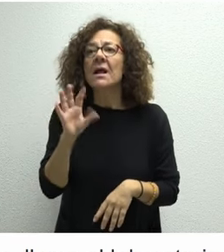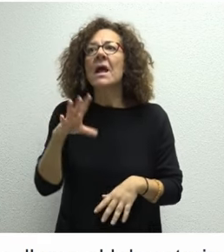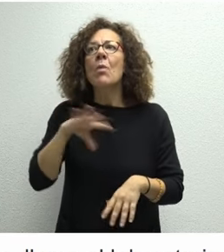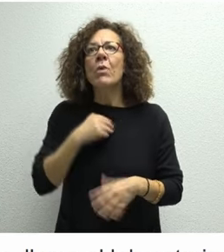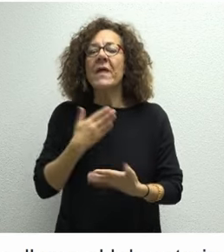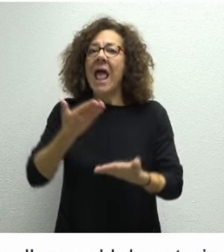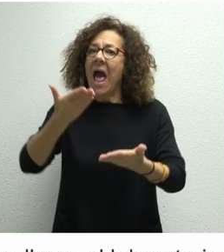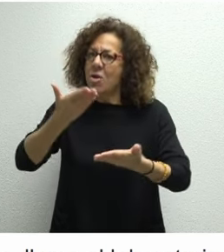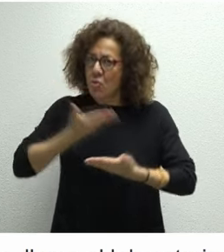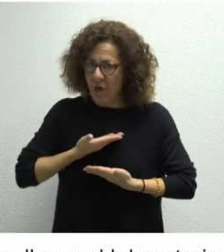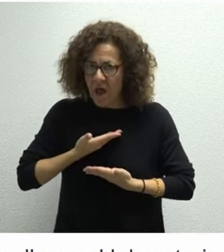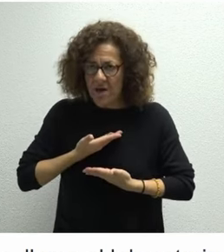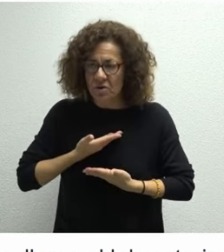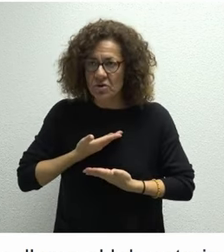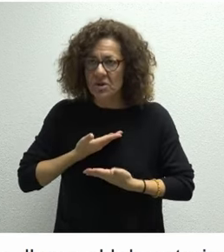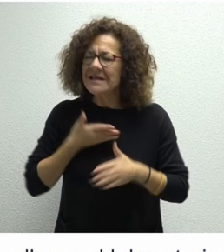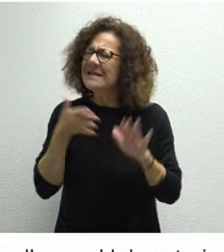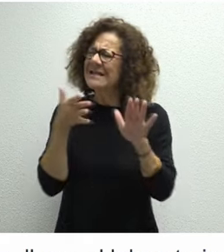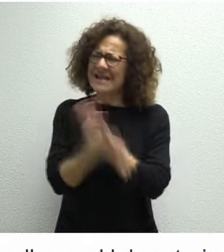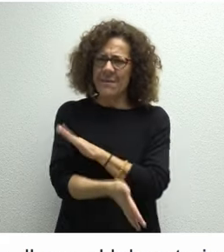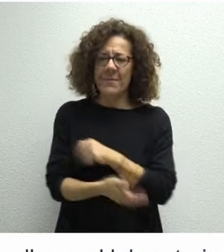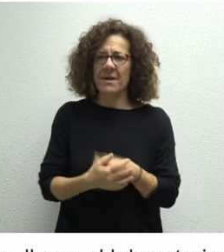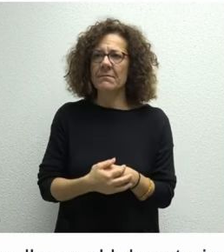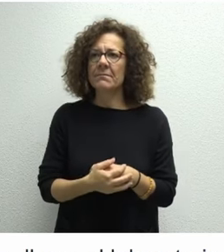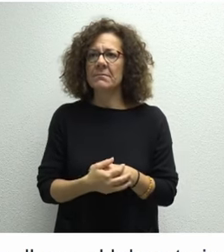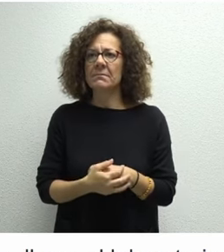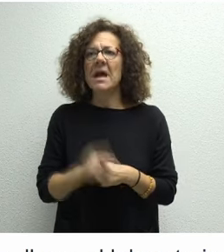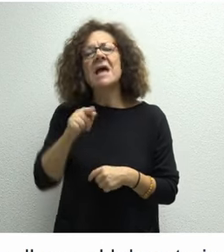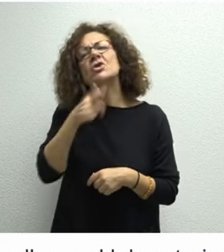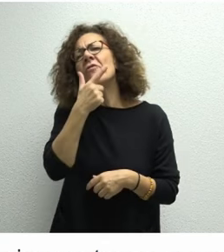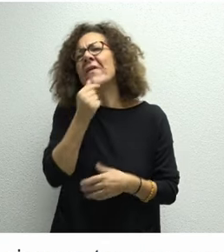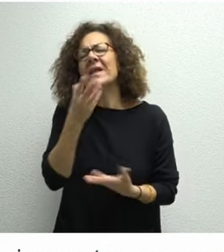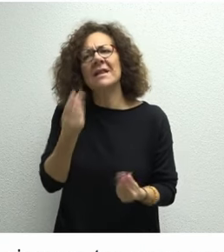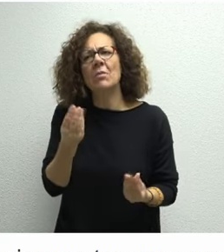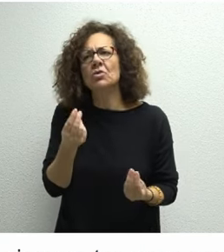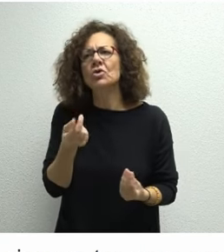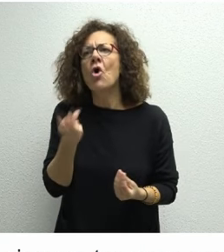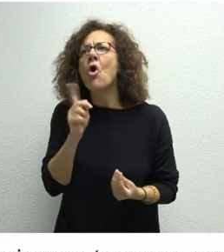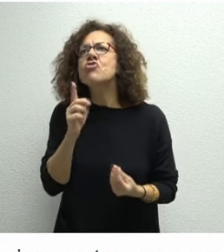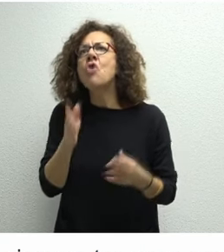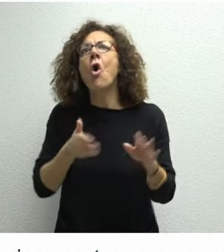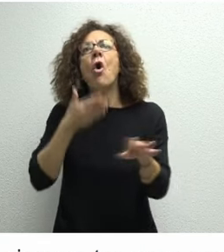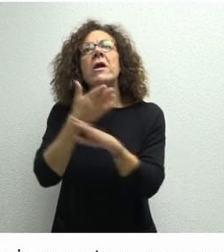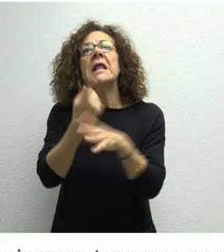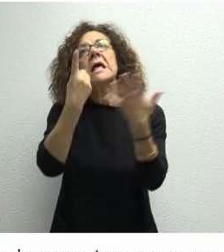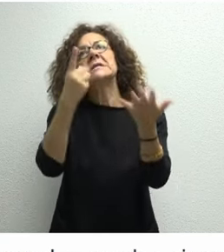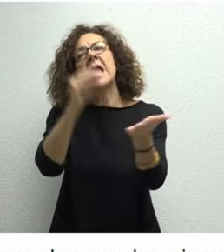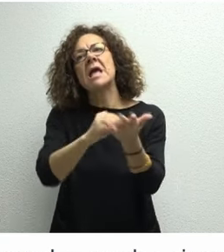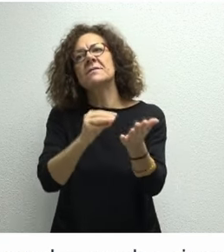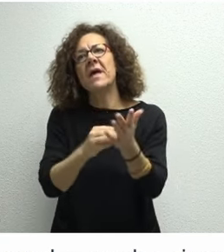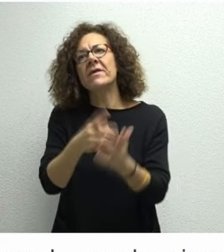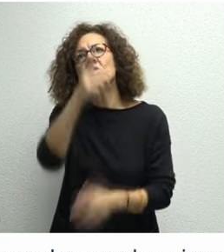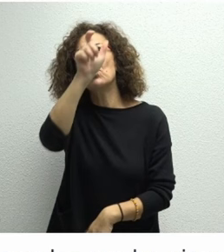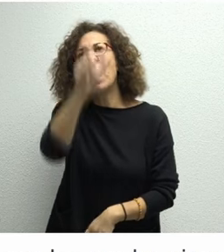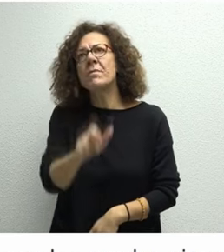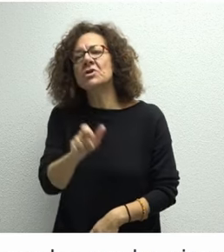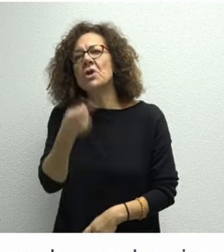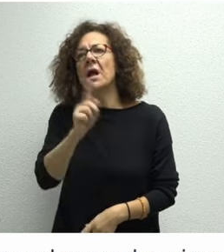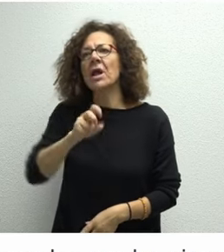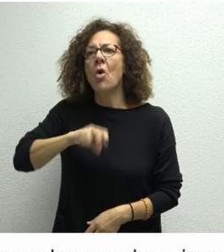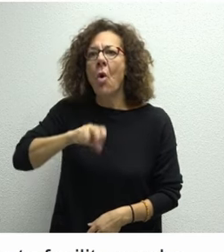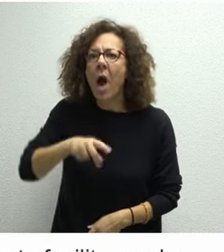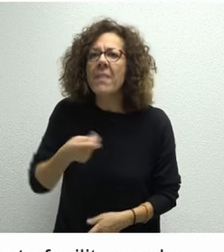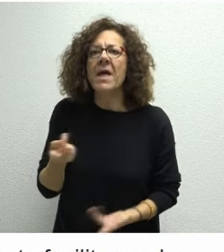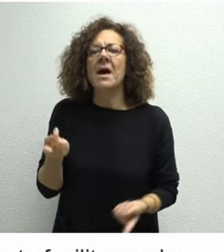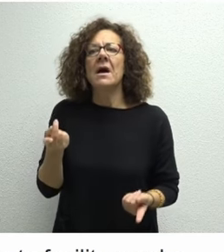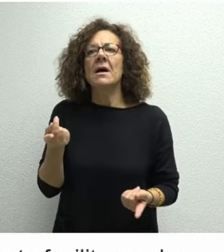que nos pueden ayudar siempre no no nos hace ir seis veces con una persona que no camina que no